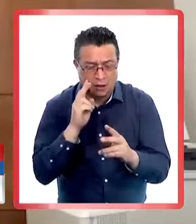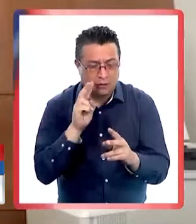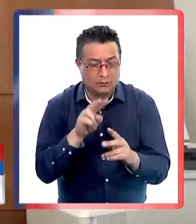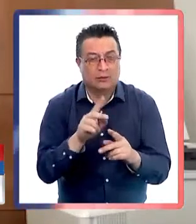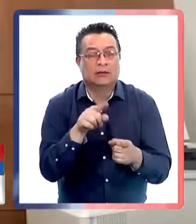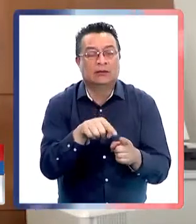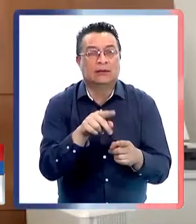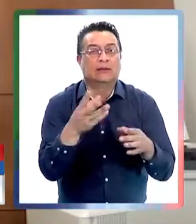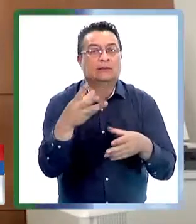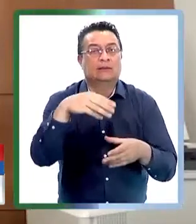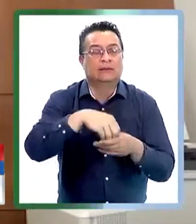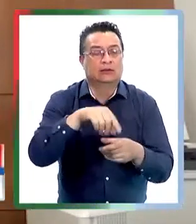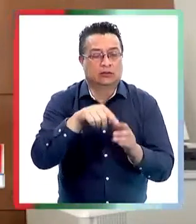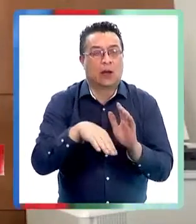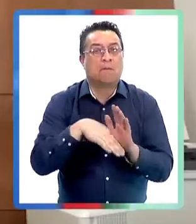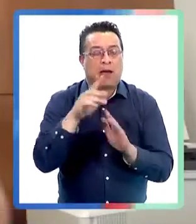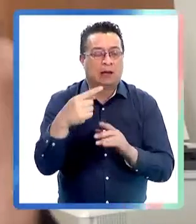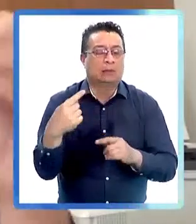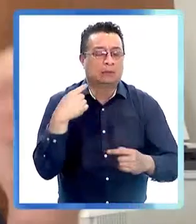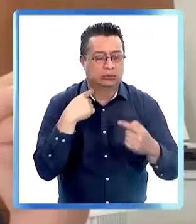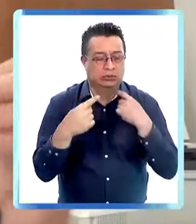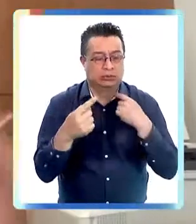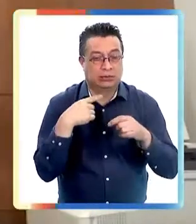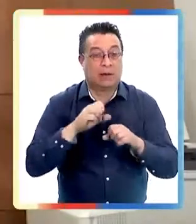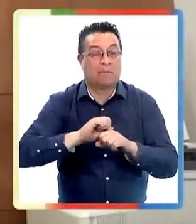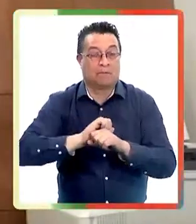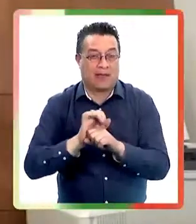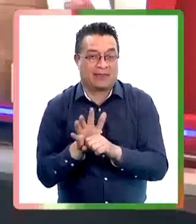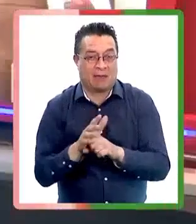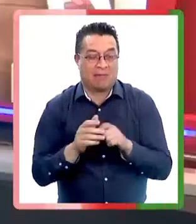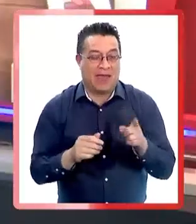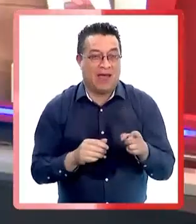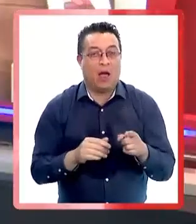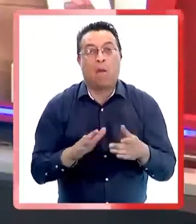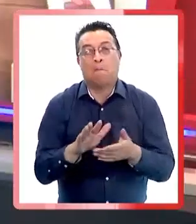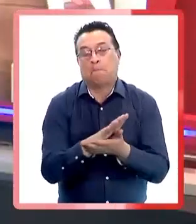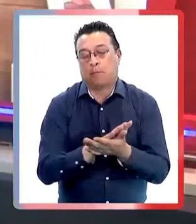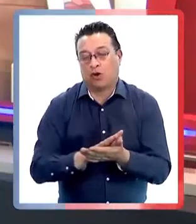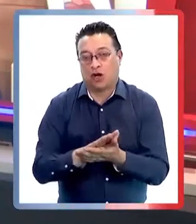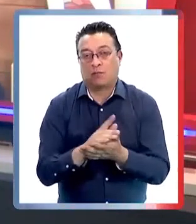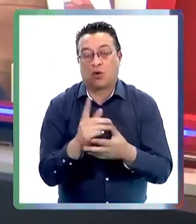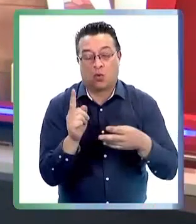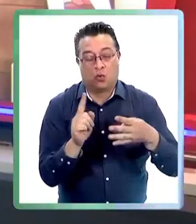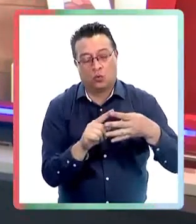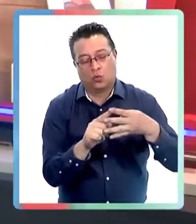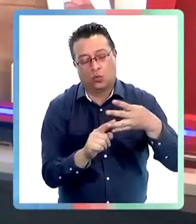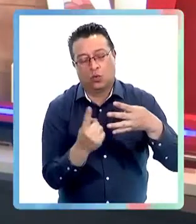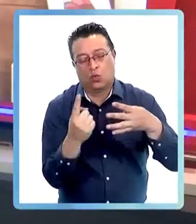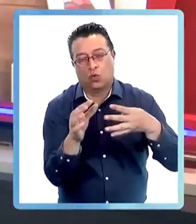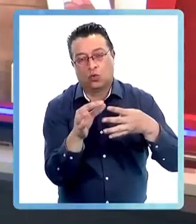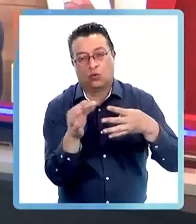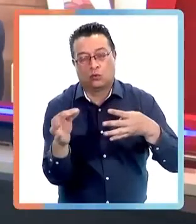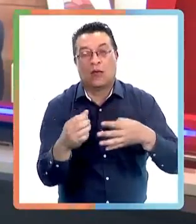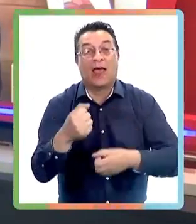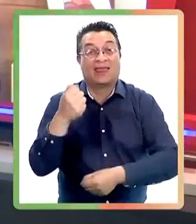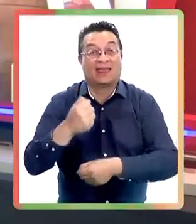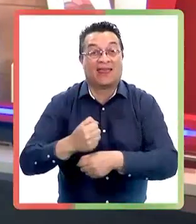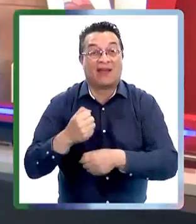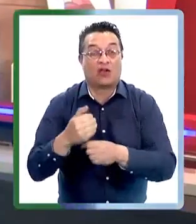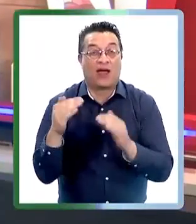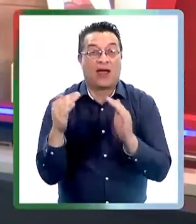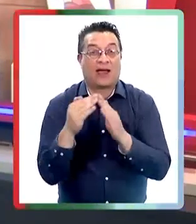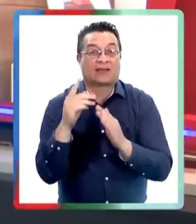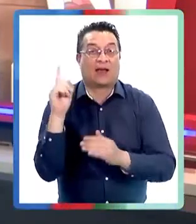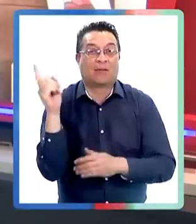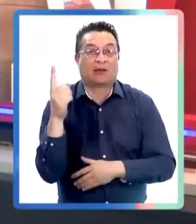que han sido dentro de las que habían tenido más retrocesos durante la pandemia. ¿Sabes, por ejemplo, cuál es una de ellas? La de las trabajadoras